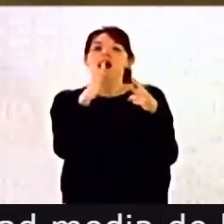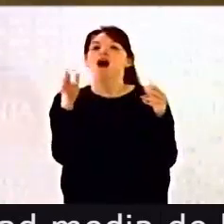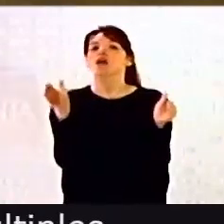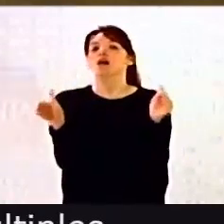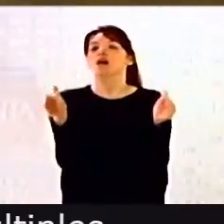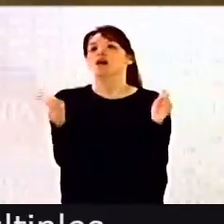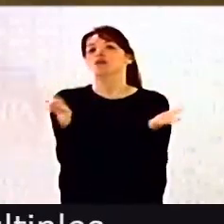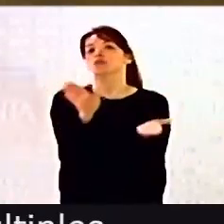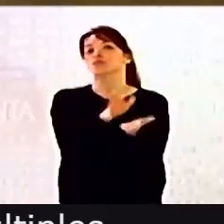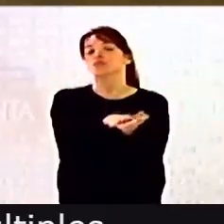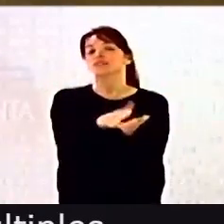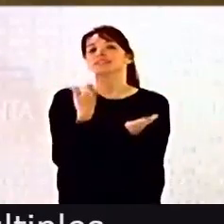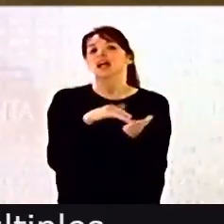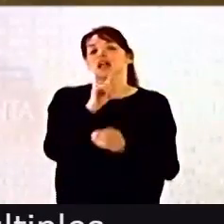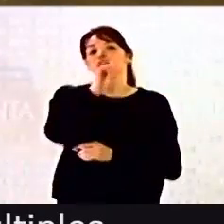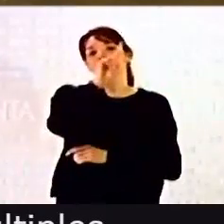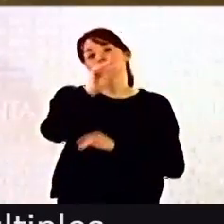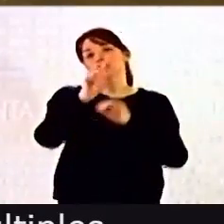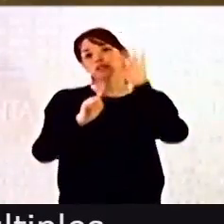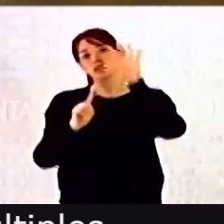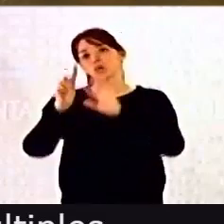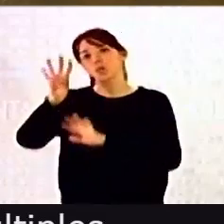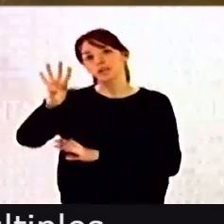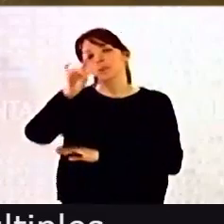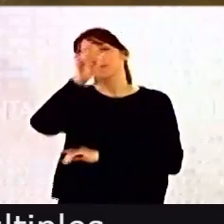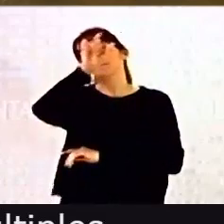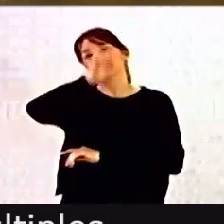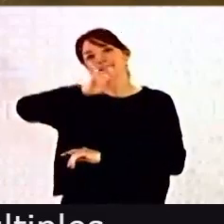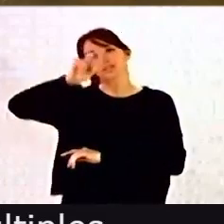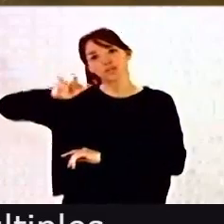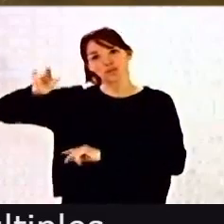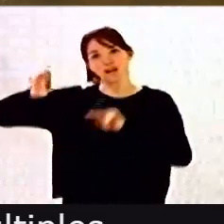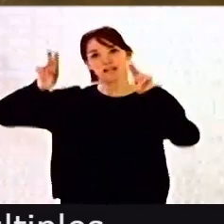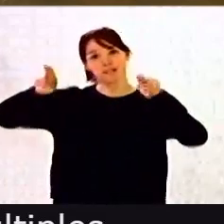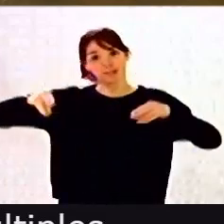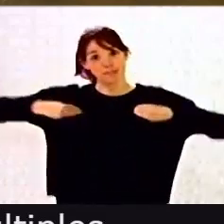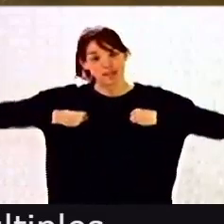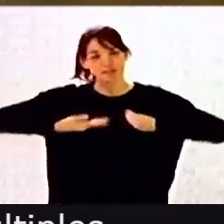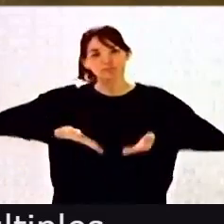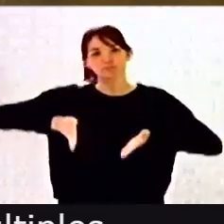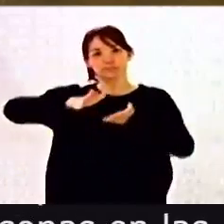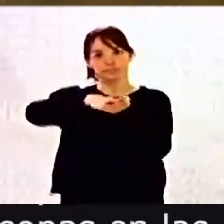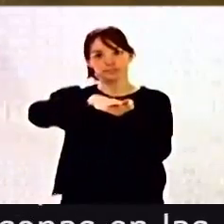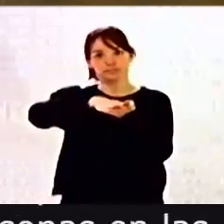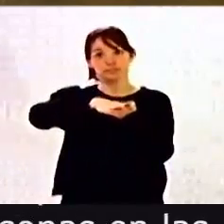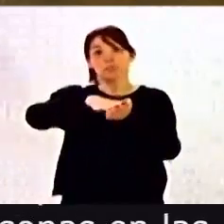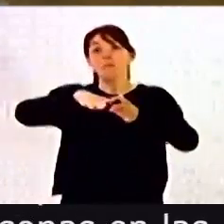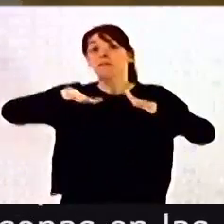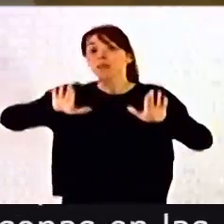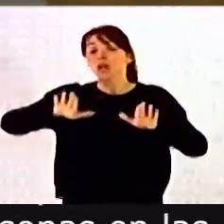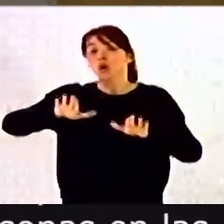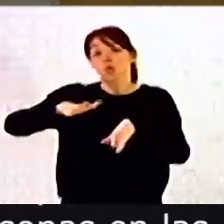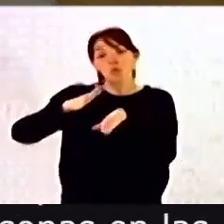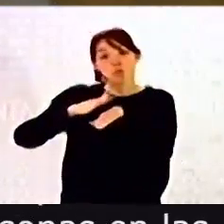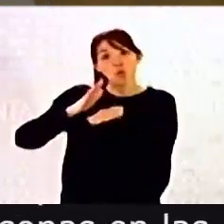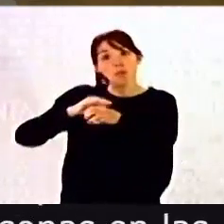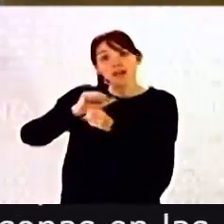han fallecido 164 personas en nuestras residencias sin que la causa haya sido